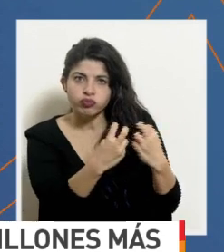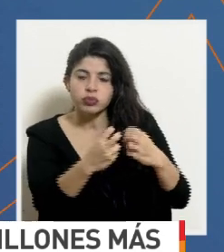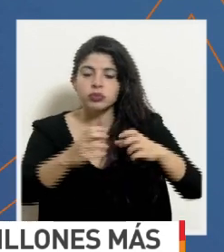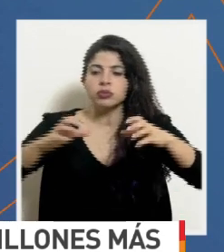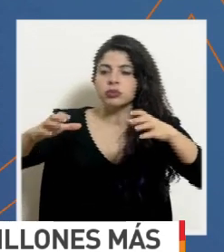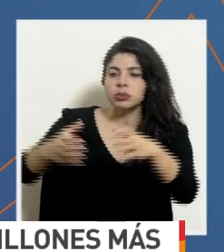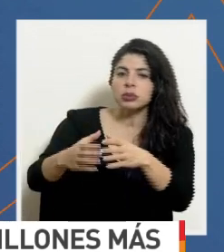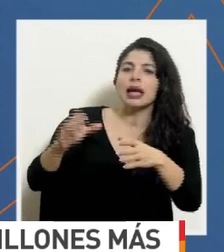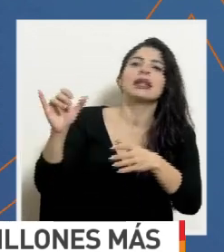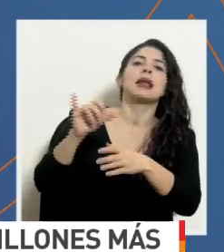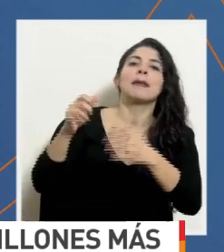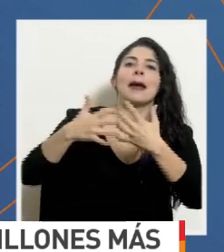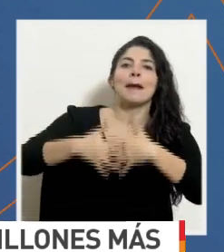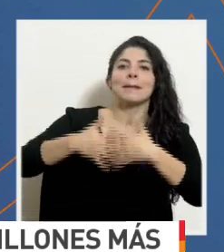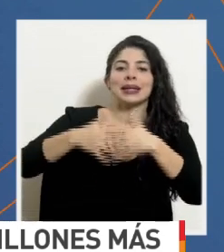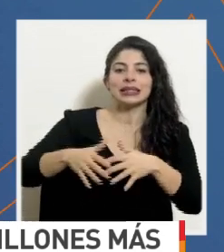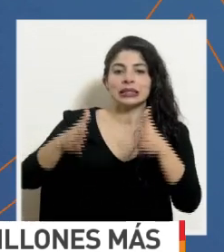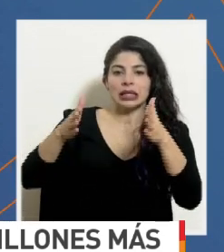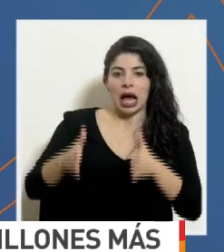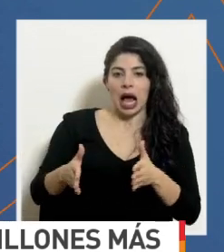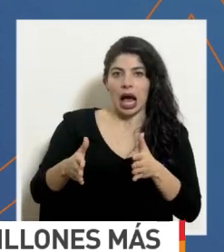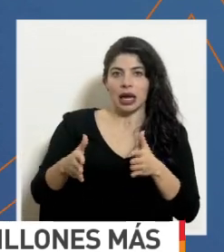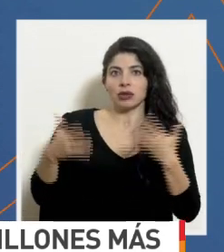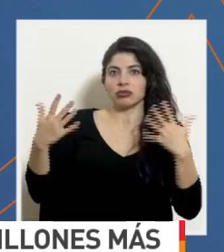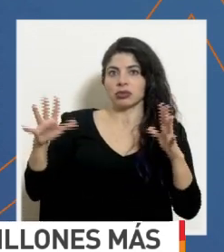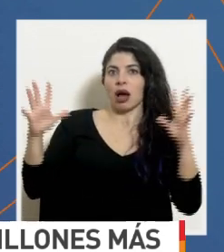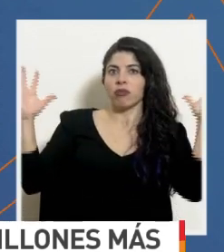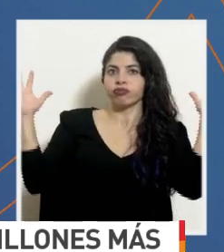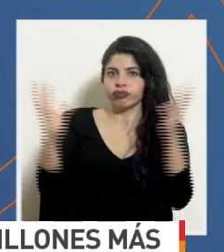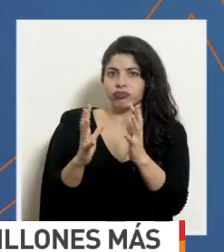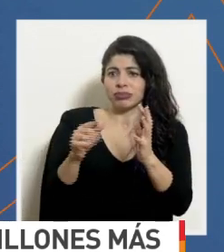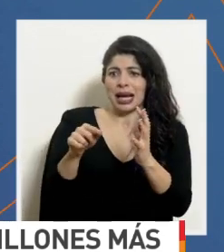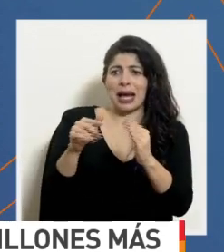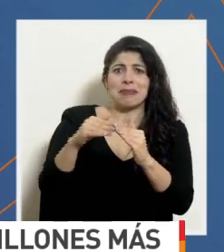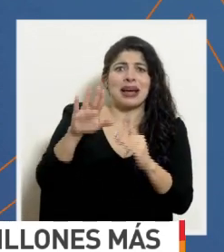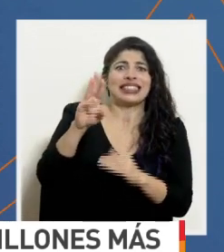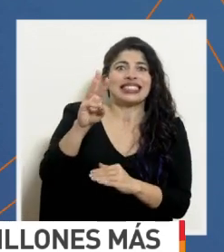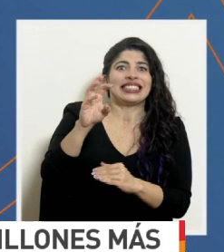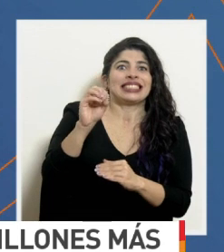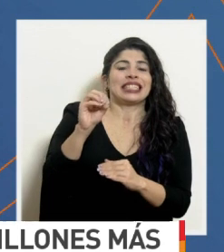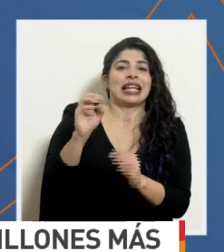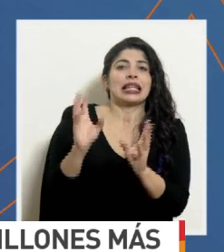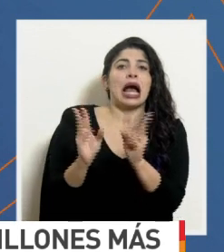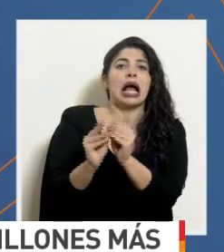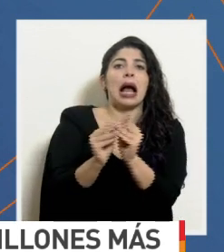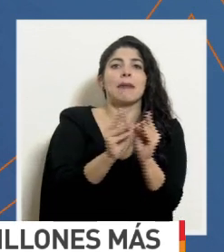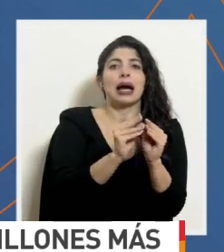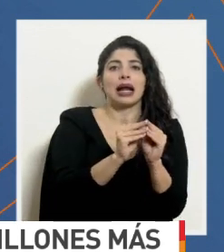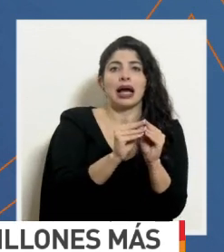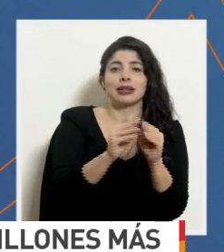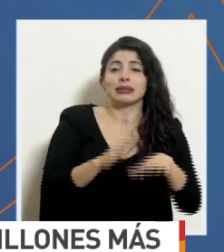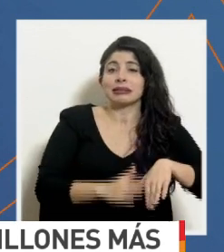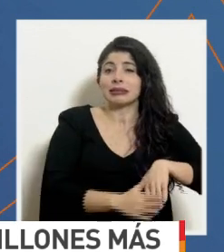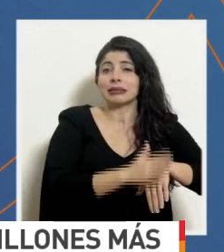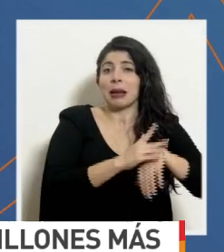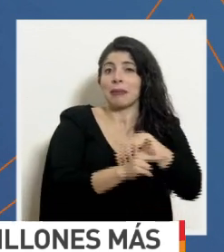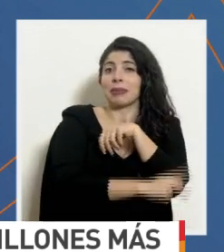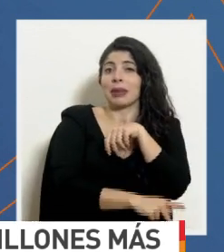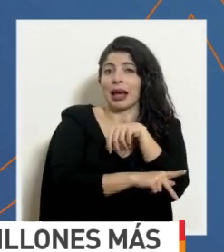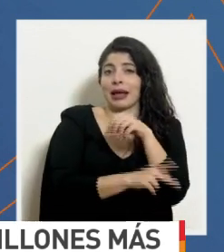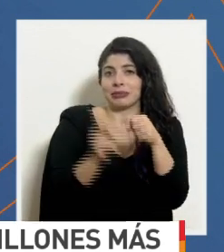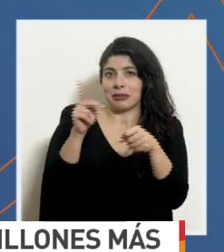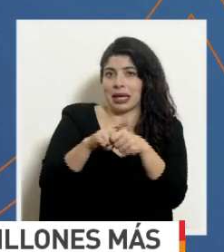sector también empresarial, que hemos aglutinado más de 60 cámaras de todo el país en la